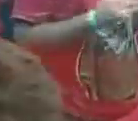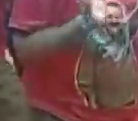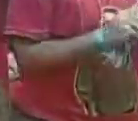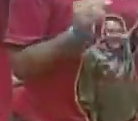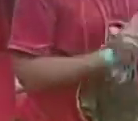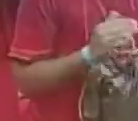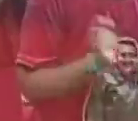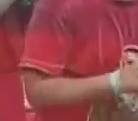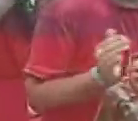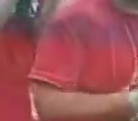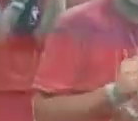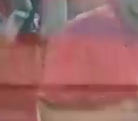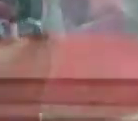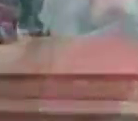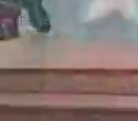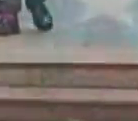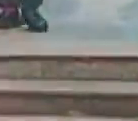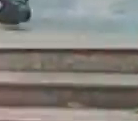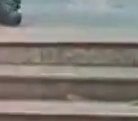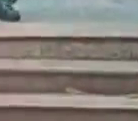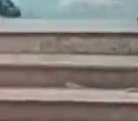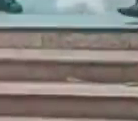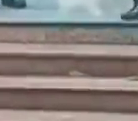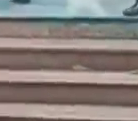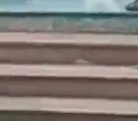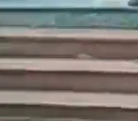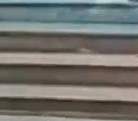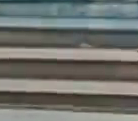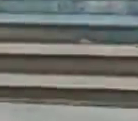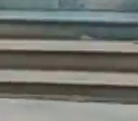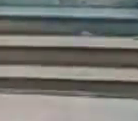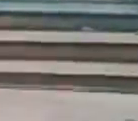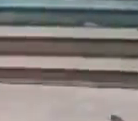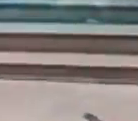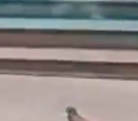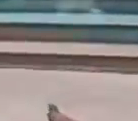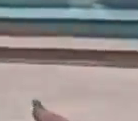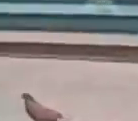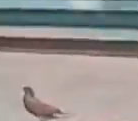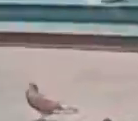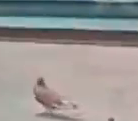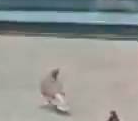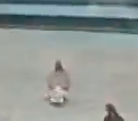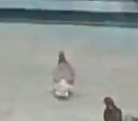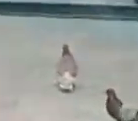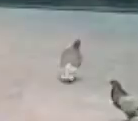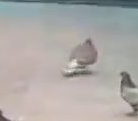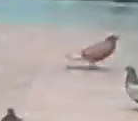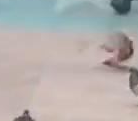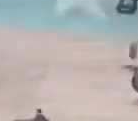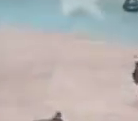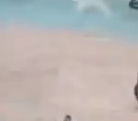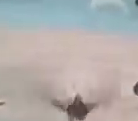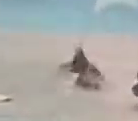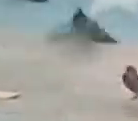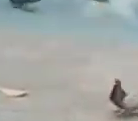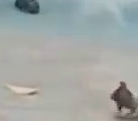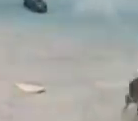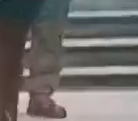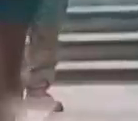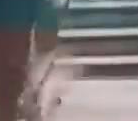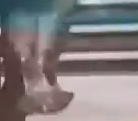el exterior? El pueblo con la moral firme. Esto es lo que vivimos a esta hora en la Plaza Bolívar. Devolvemos el contacto. Adelante.